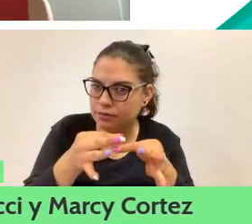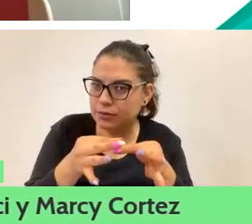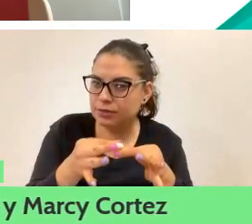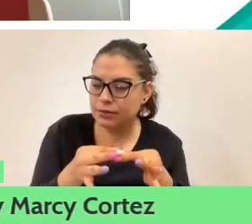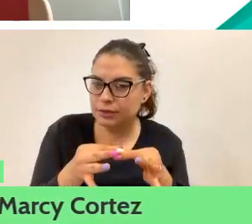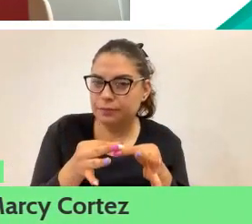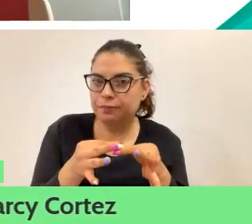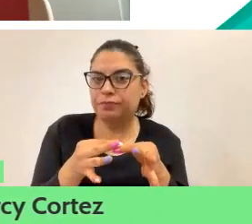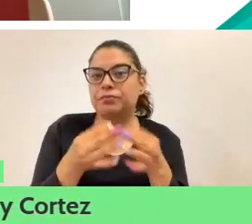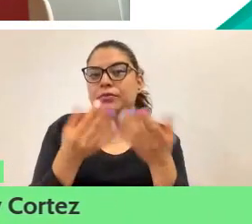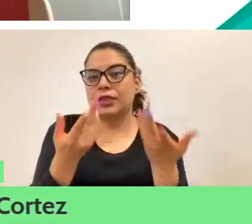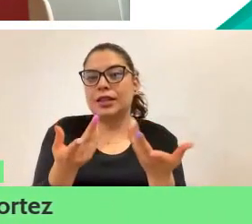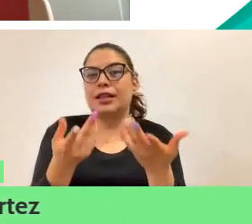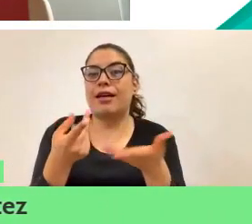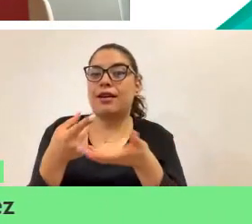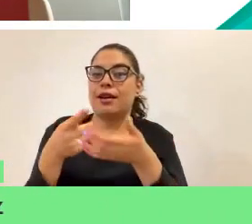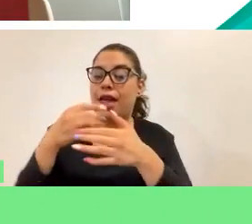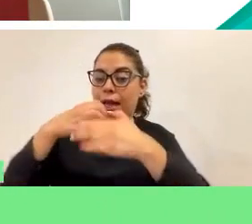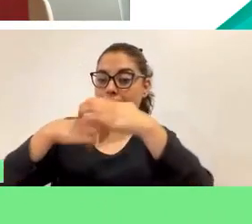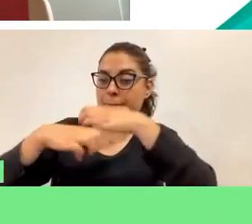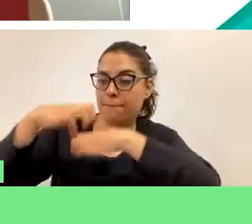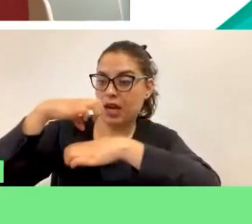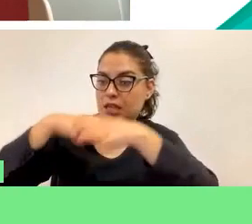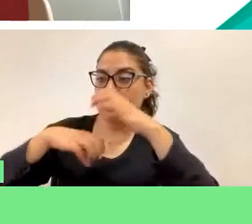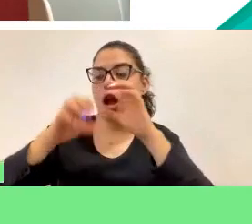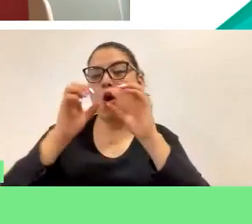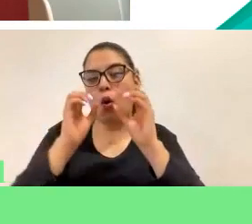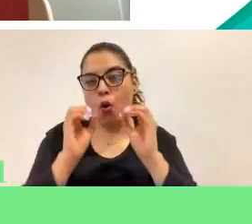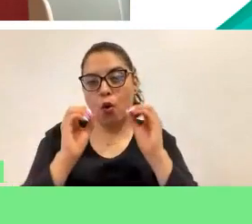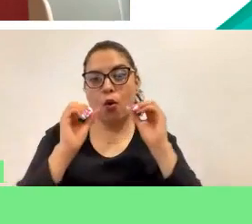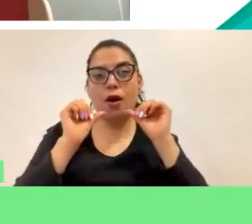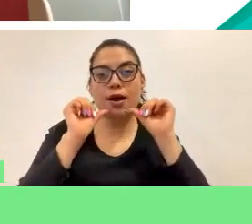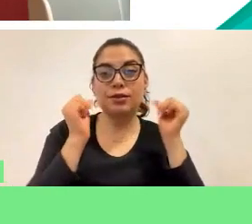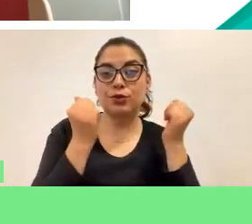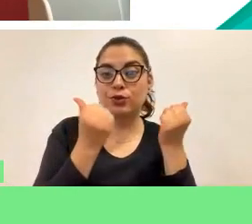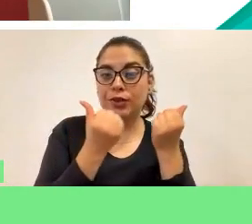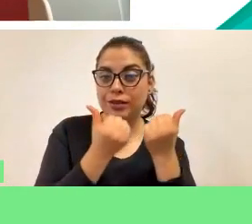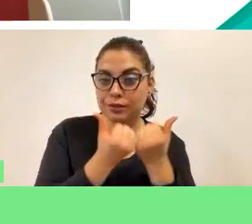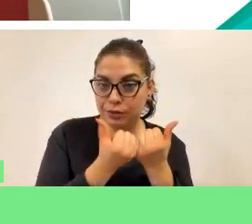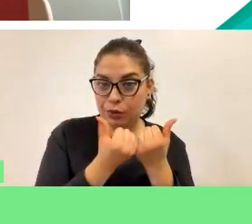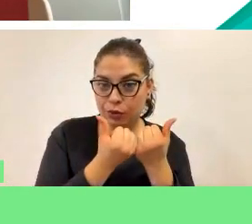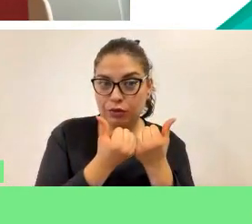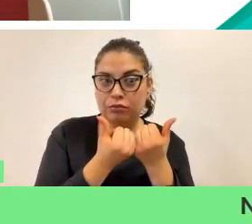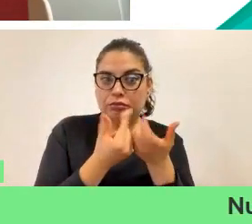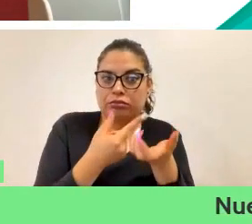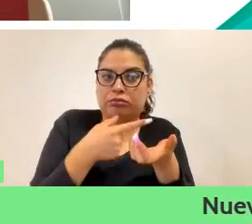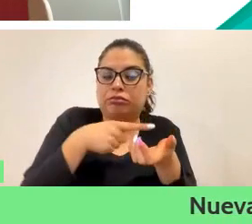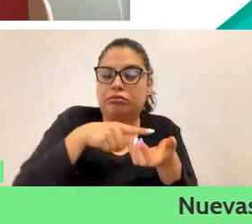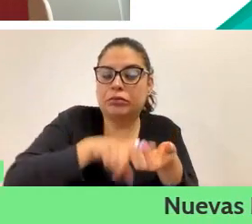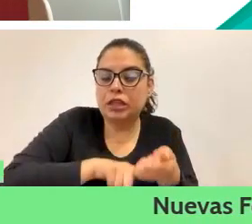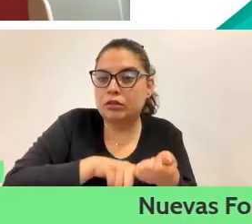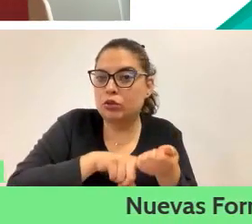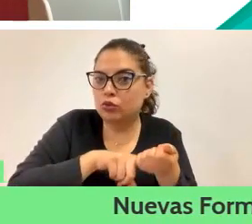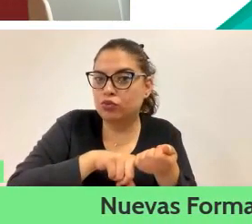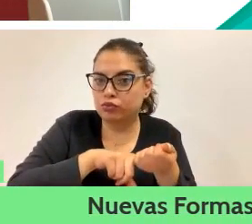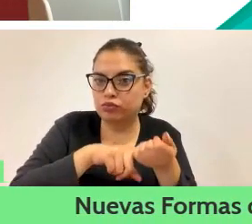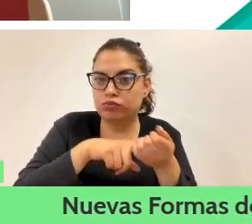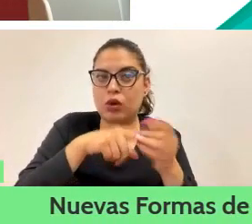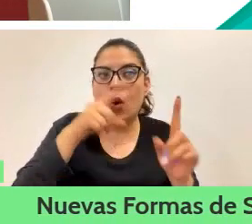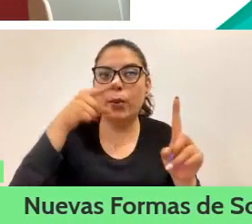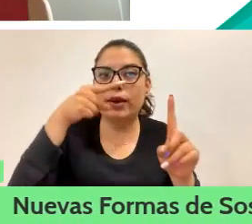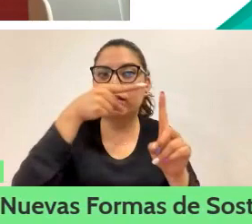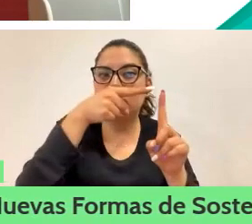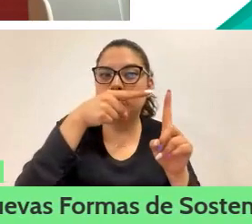allanando dentro de la organización y se va haciendo mucho más fluido y más sencillo, ¿no? Una organización que está